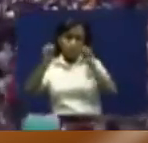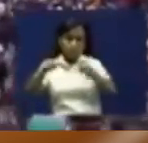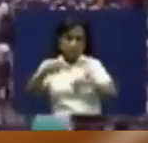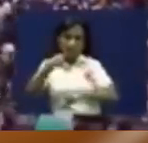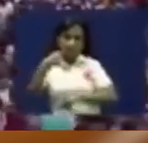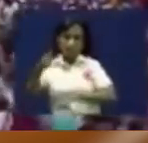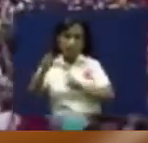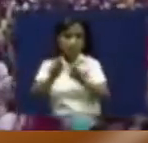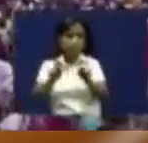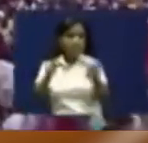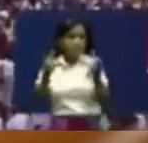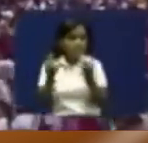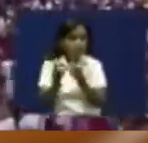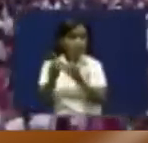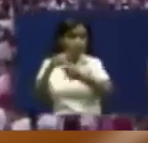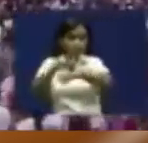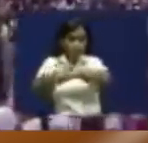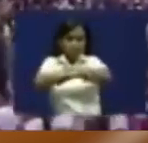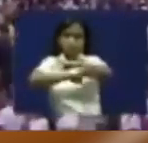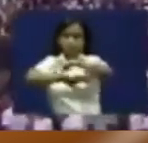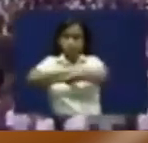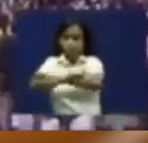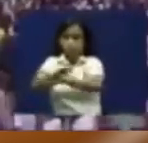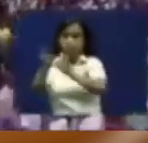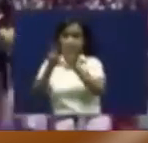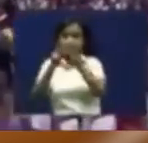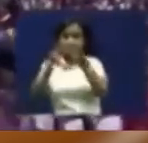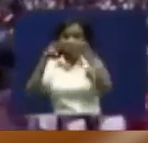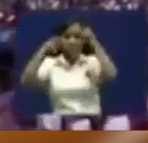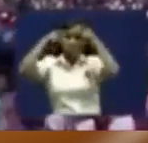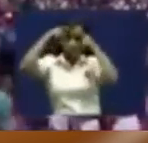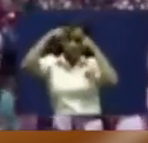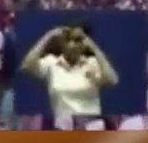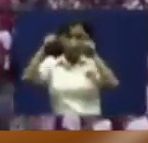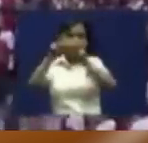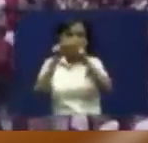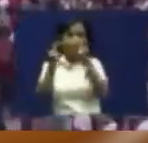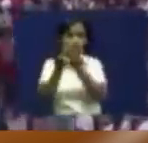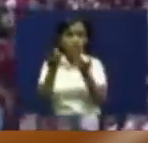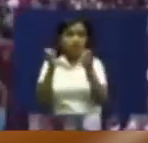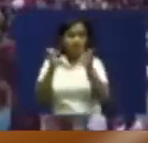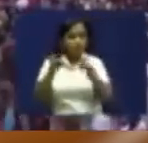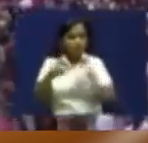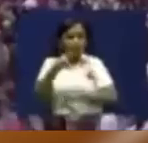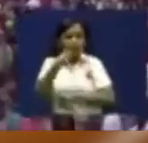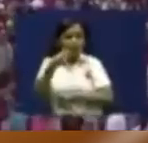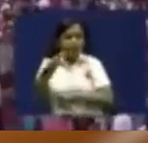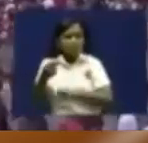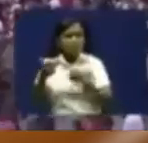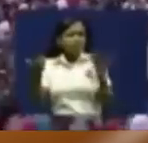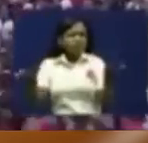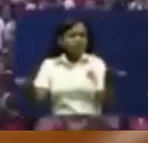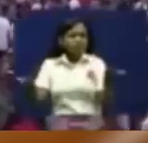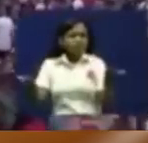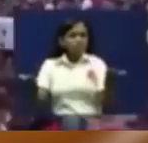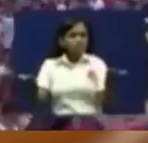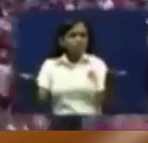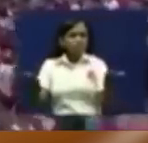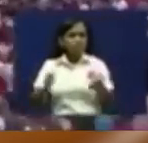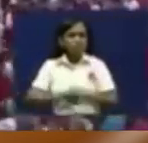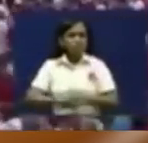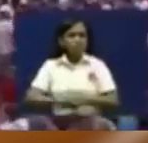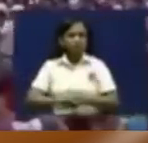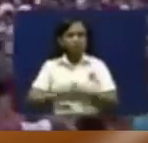el secretario de relaciones internacionales del comité central del partido comunista de Cuba José Ramón Balaguer el vicepresidente